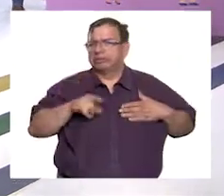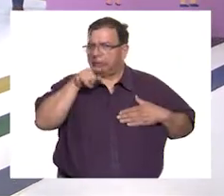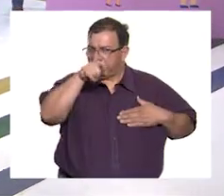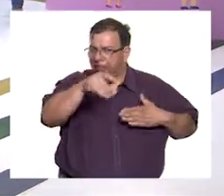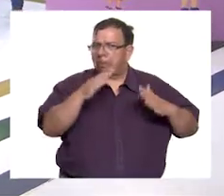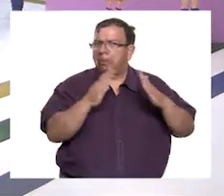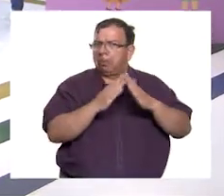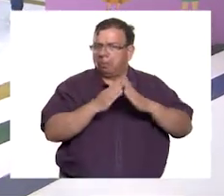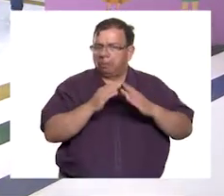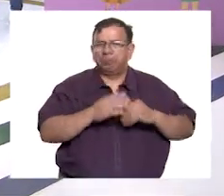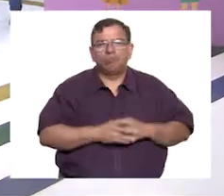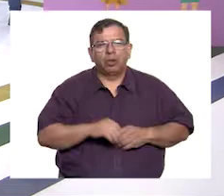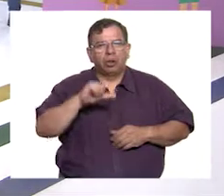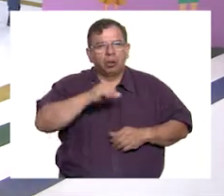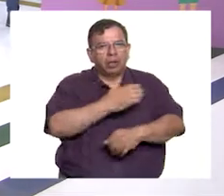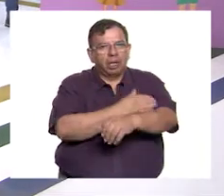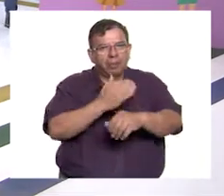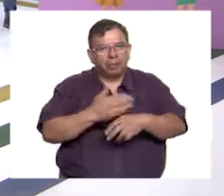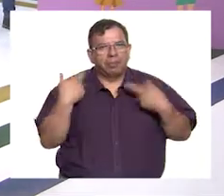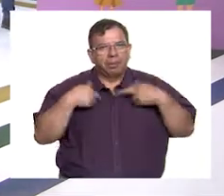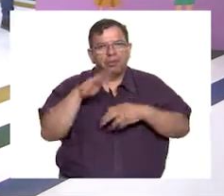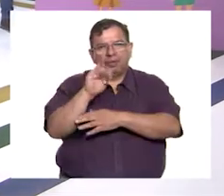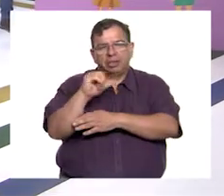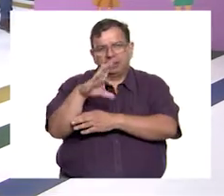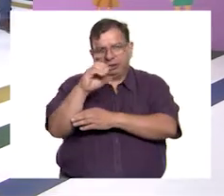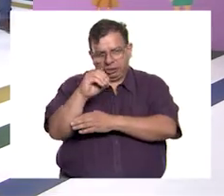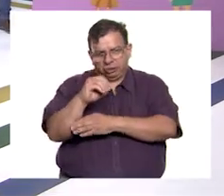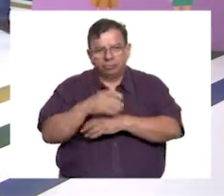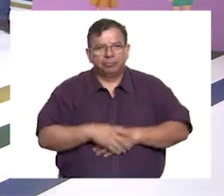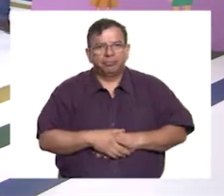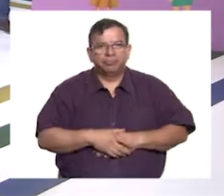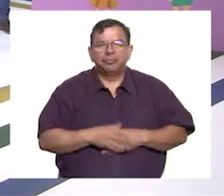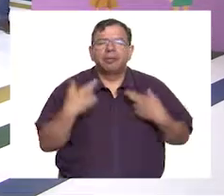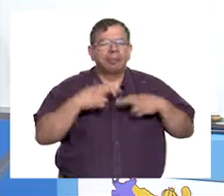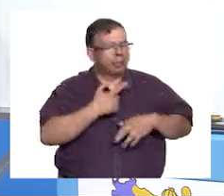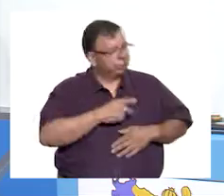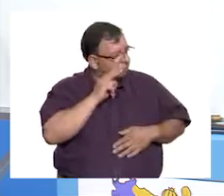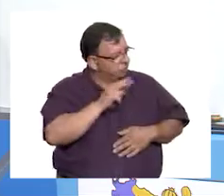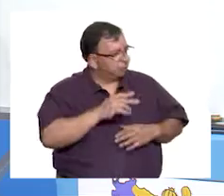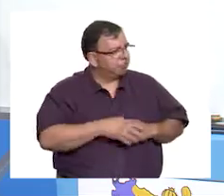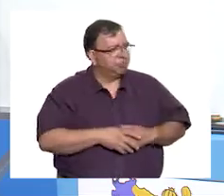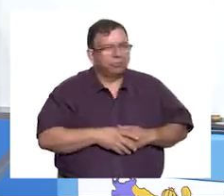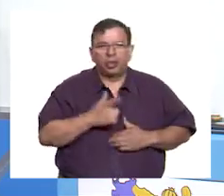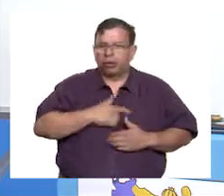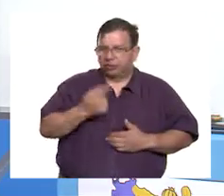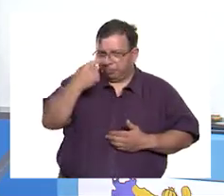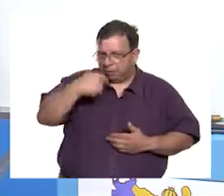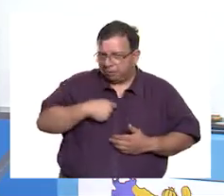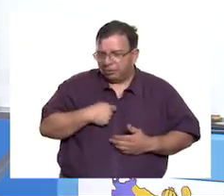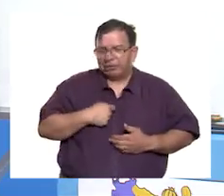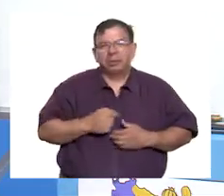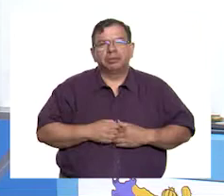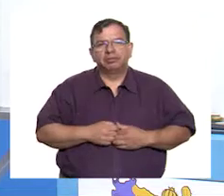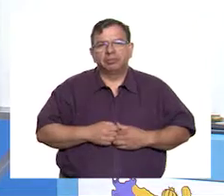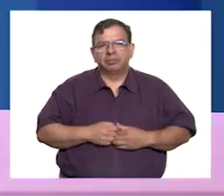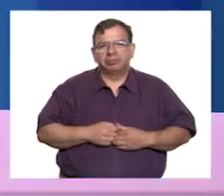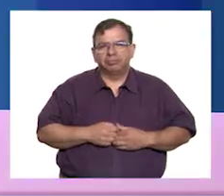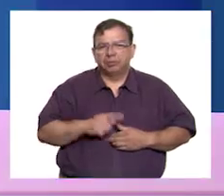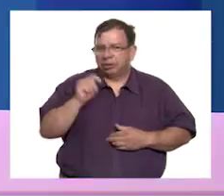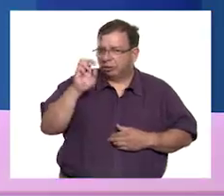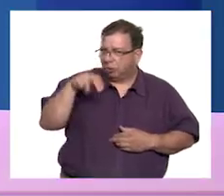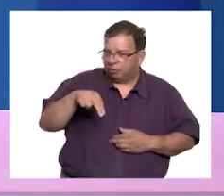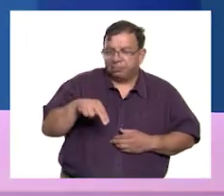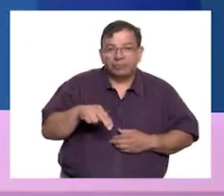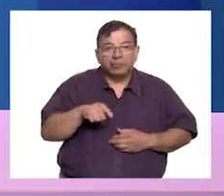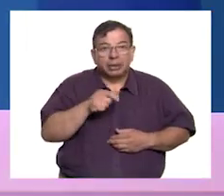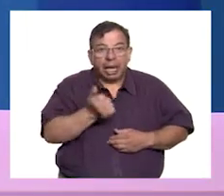hogares. Hoy nos acompaña el maestro Francisco Javier Olivares Sánchez. Maestro, qué gusto verlo. El gusto es mío, Juan Carlos, Ton, estudiantes